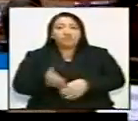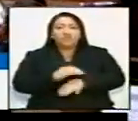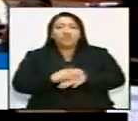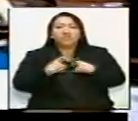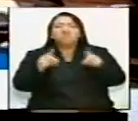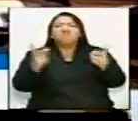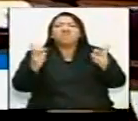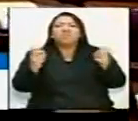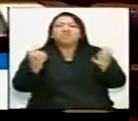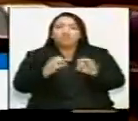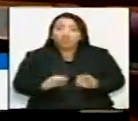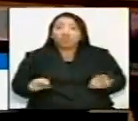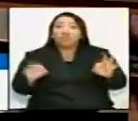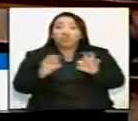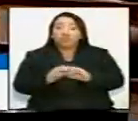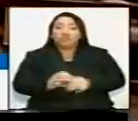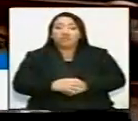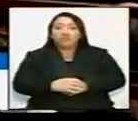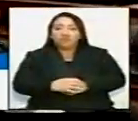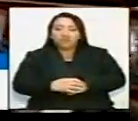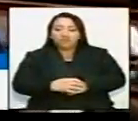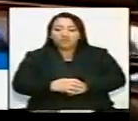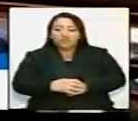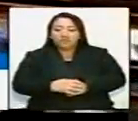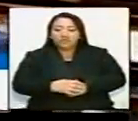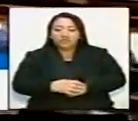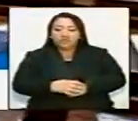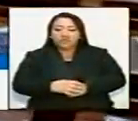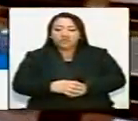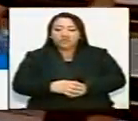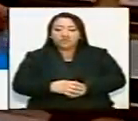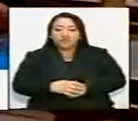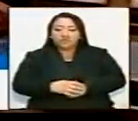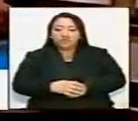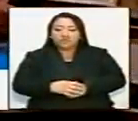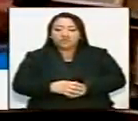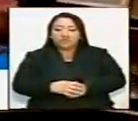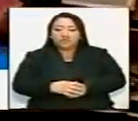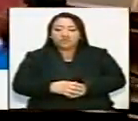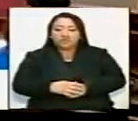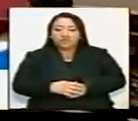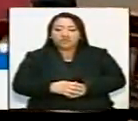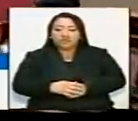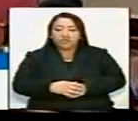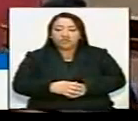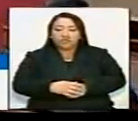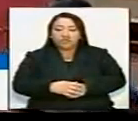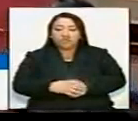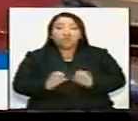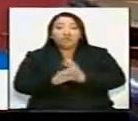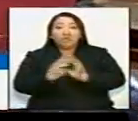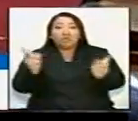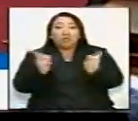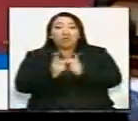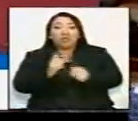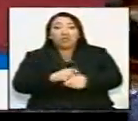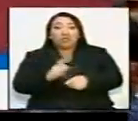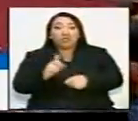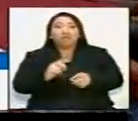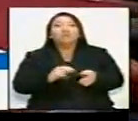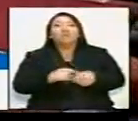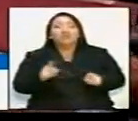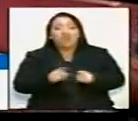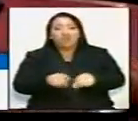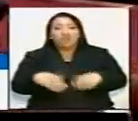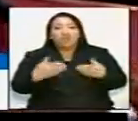tan relevantes en el quehacer nacional, no solamente para el corto plazo, sino principalmente para solventar en el